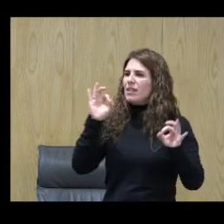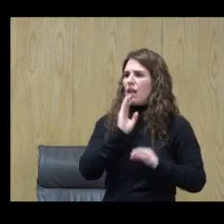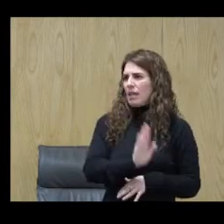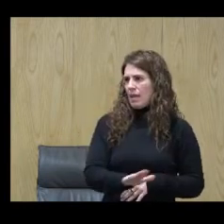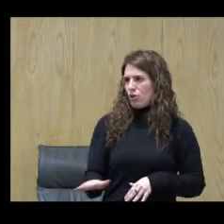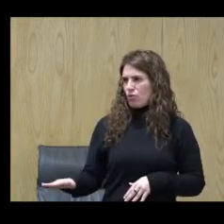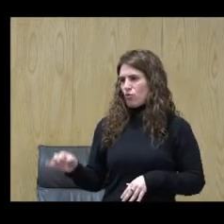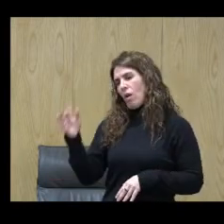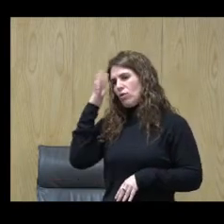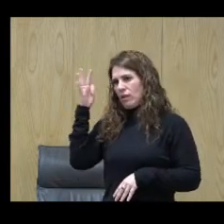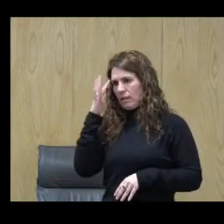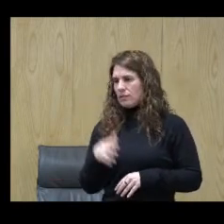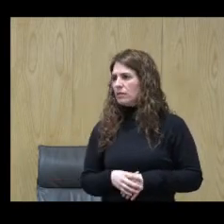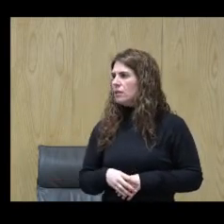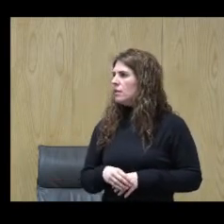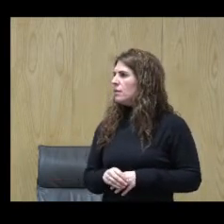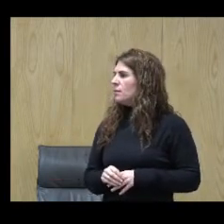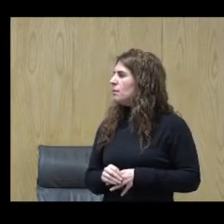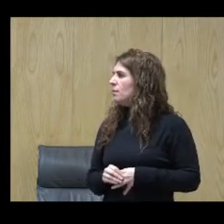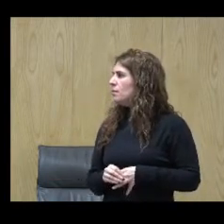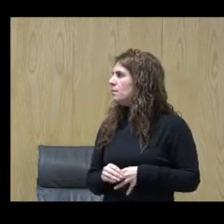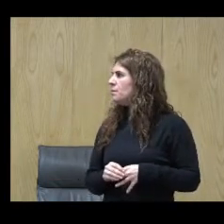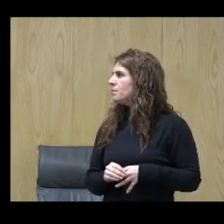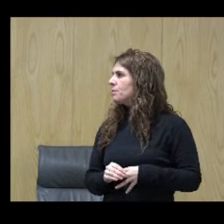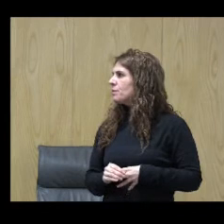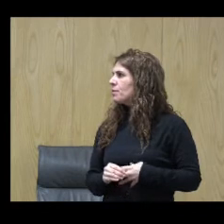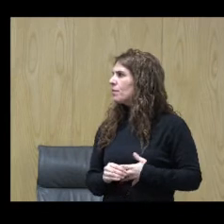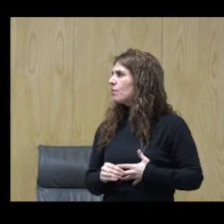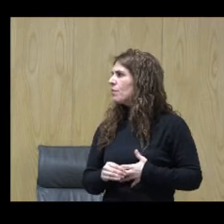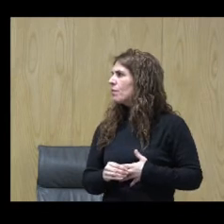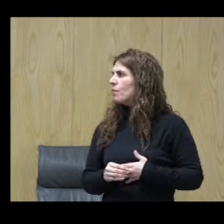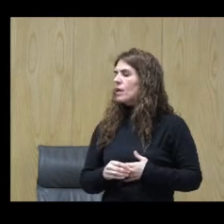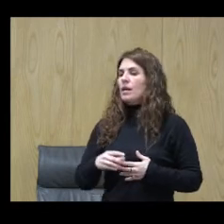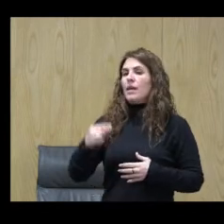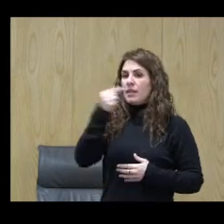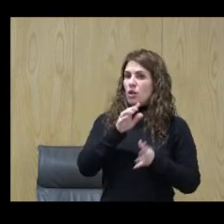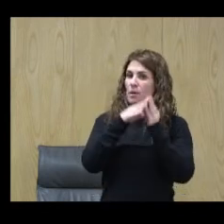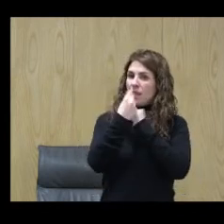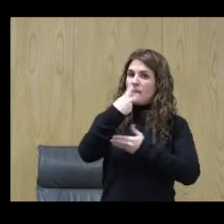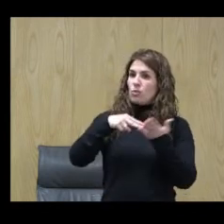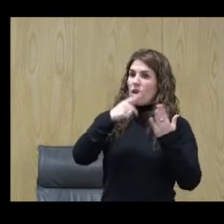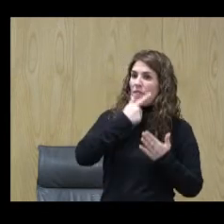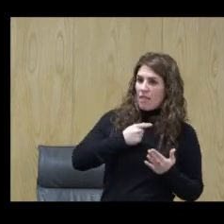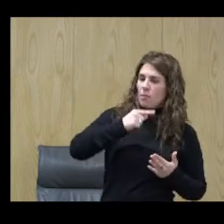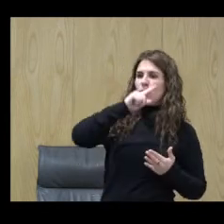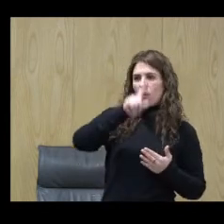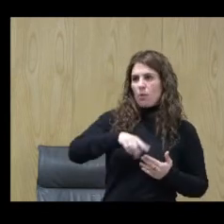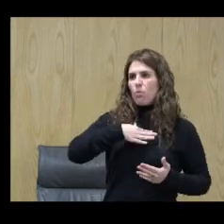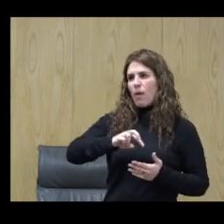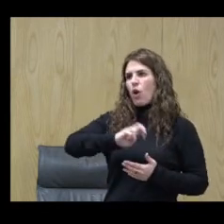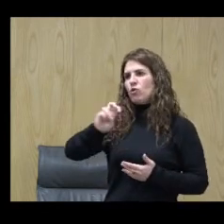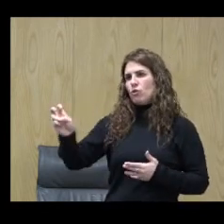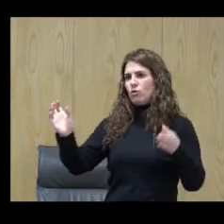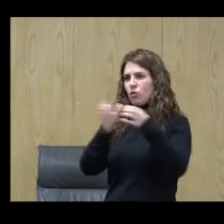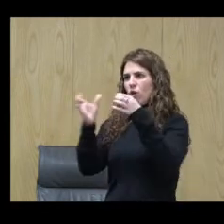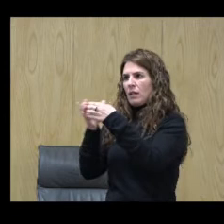o en adolescentes. Y además que este diseño de materiales de lectura también se pueden aplicar a otros colectivos que